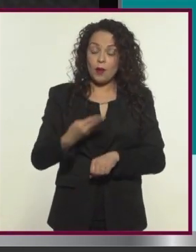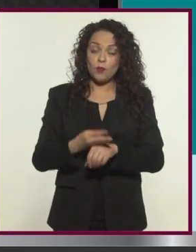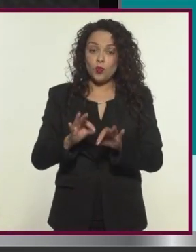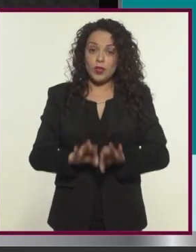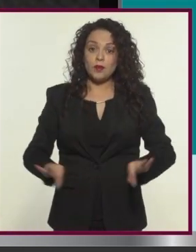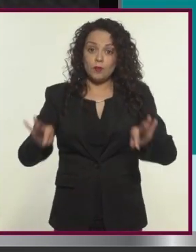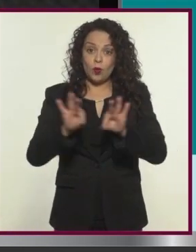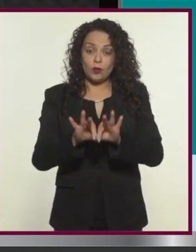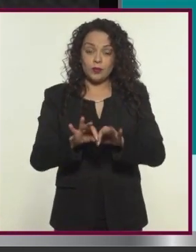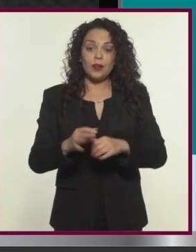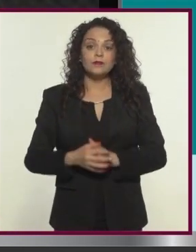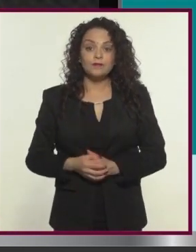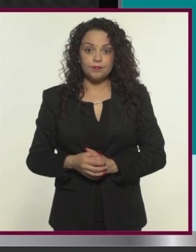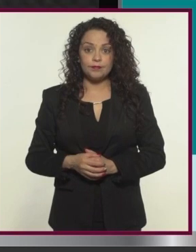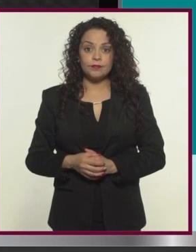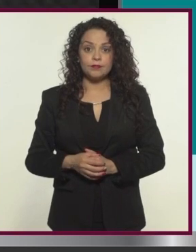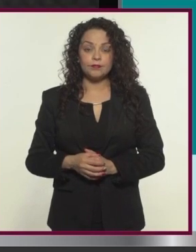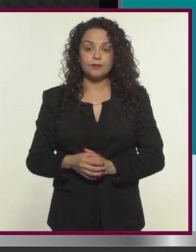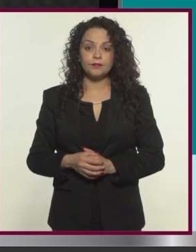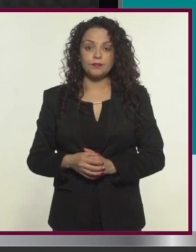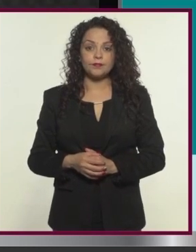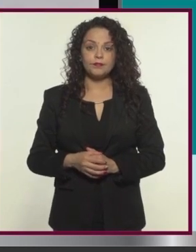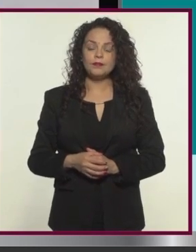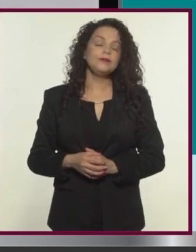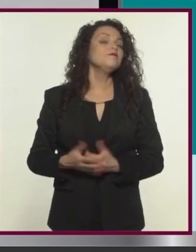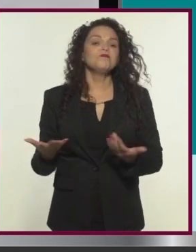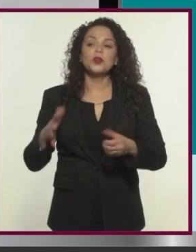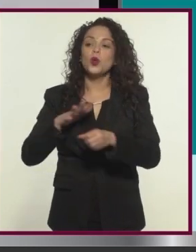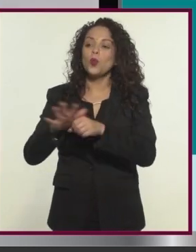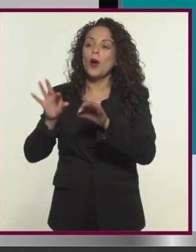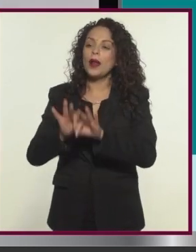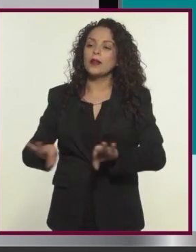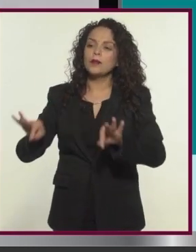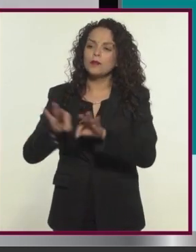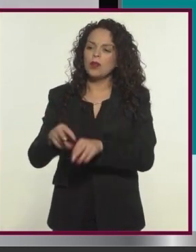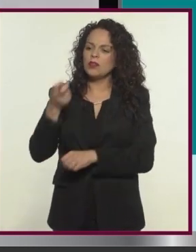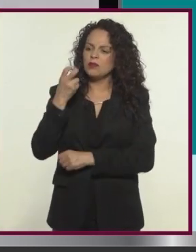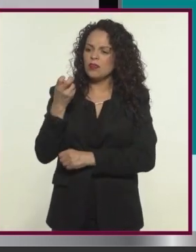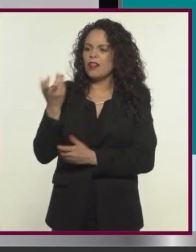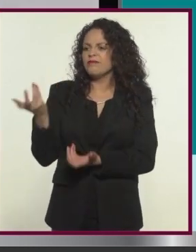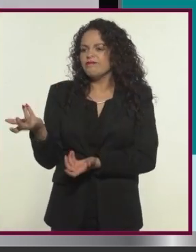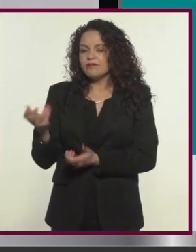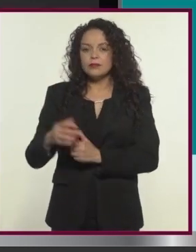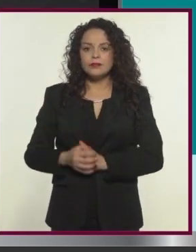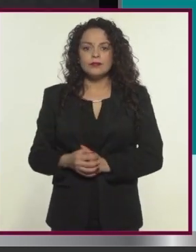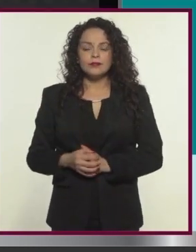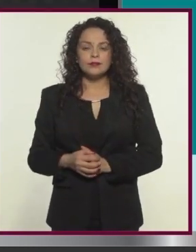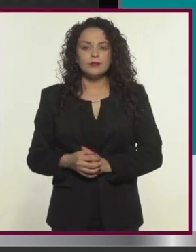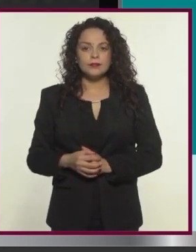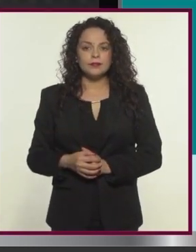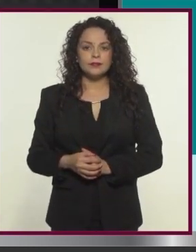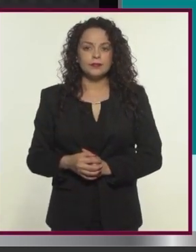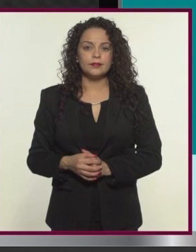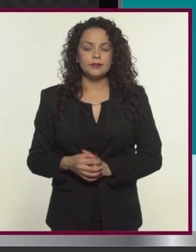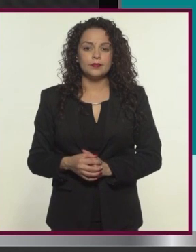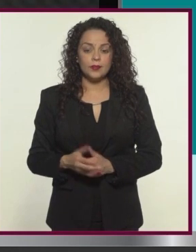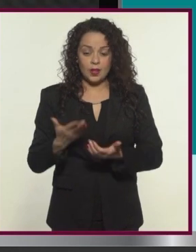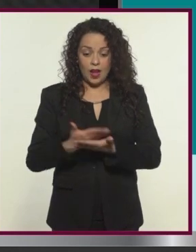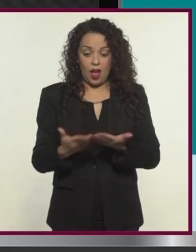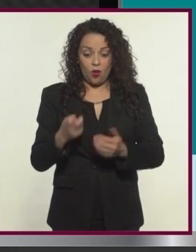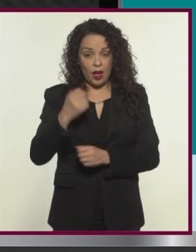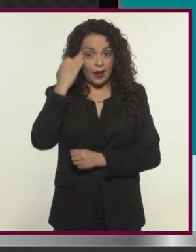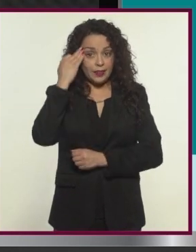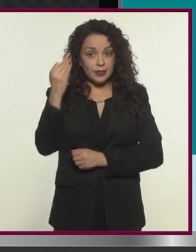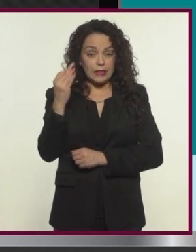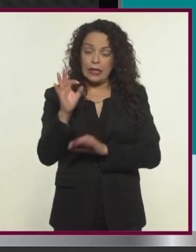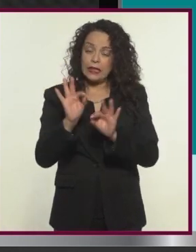muy importante, ¿no? Que se habla mucho de cine de autor, por ejemplo. ¿Qué importancia ha tenido esta disciplina? En los días que